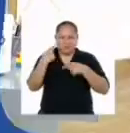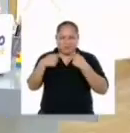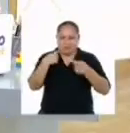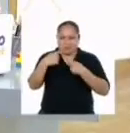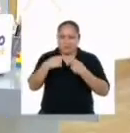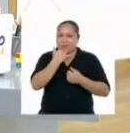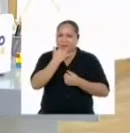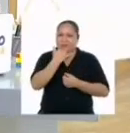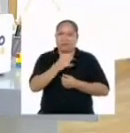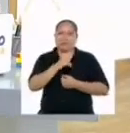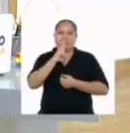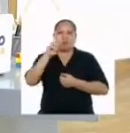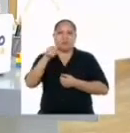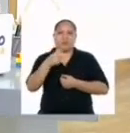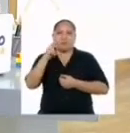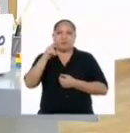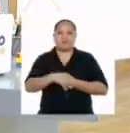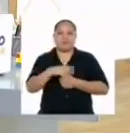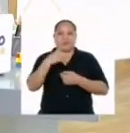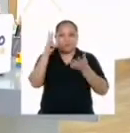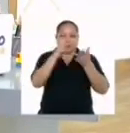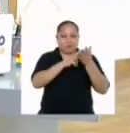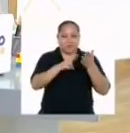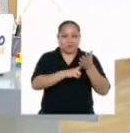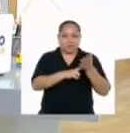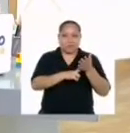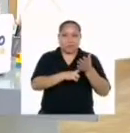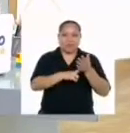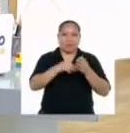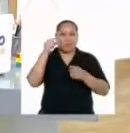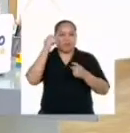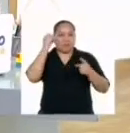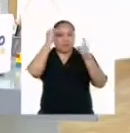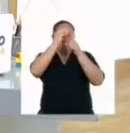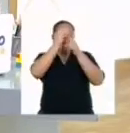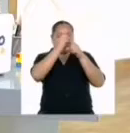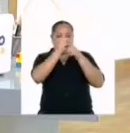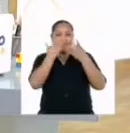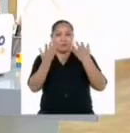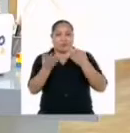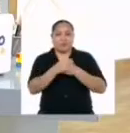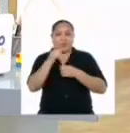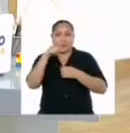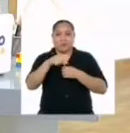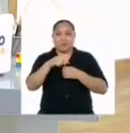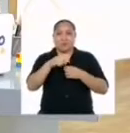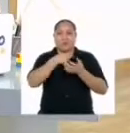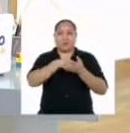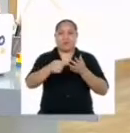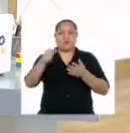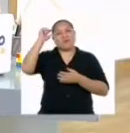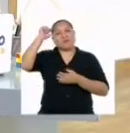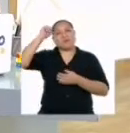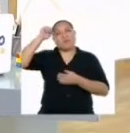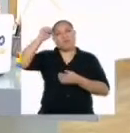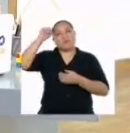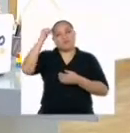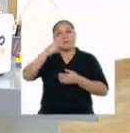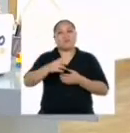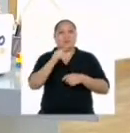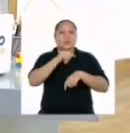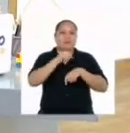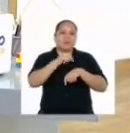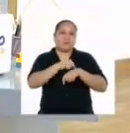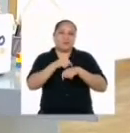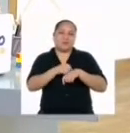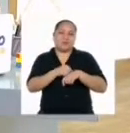2020. Te cuento que mientras leía la situación significativa de esta semana, fui recordando los momentos importantes que hemos vivido.